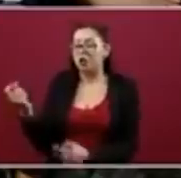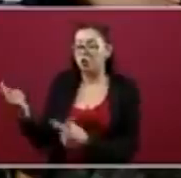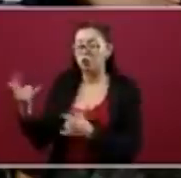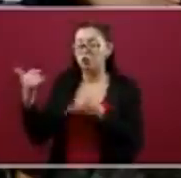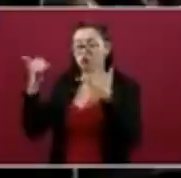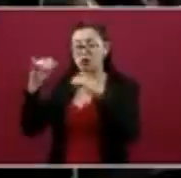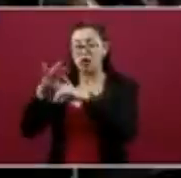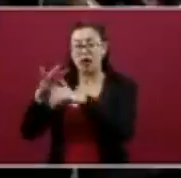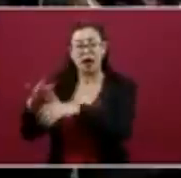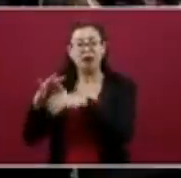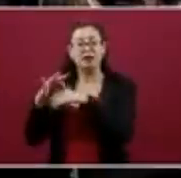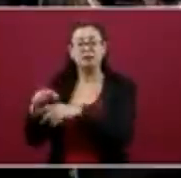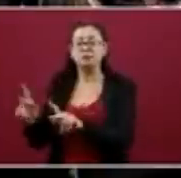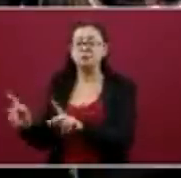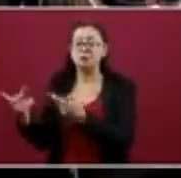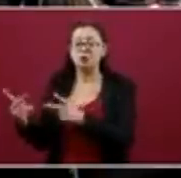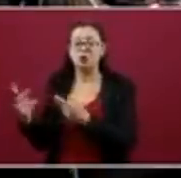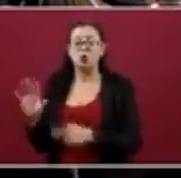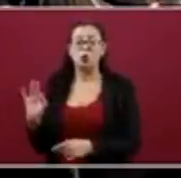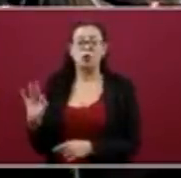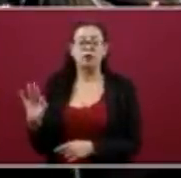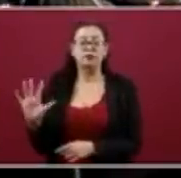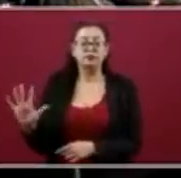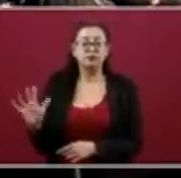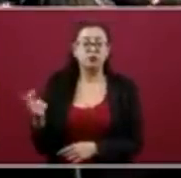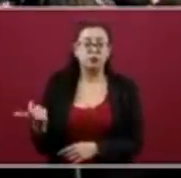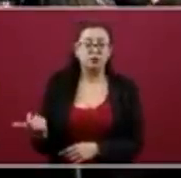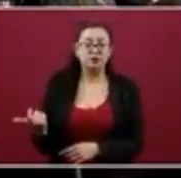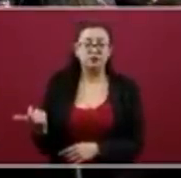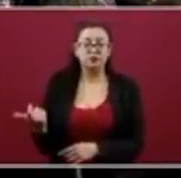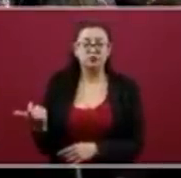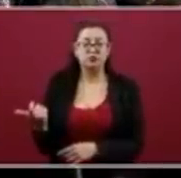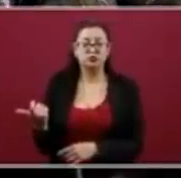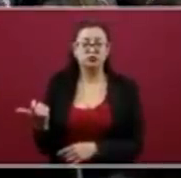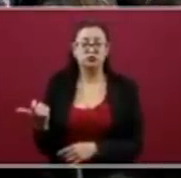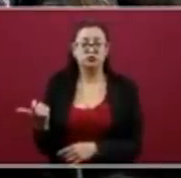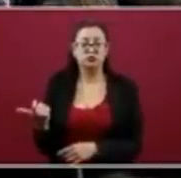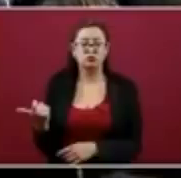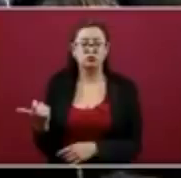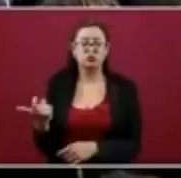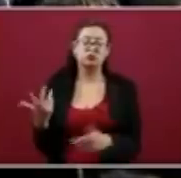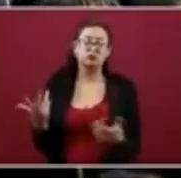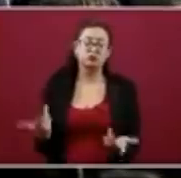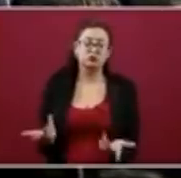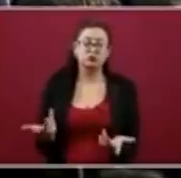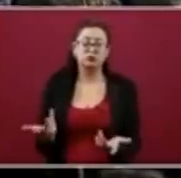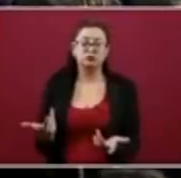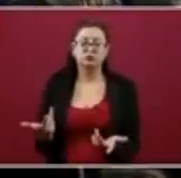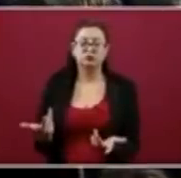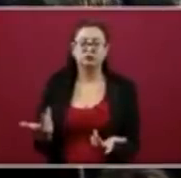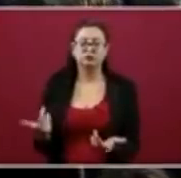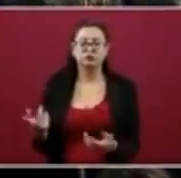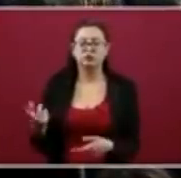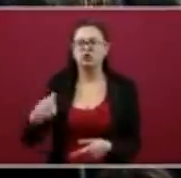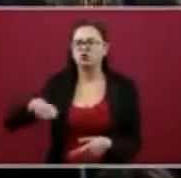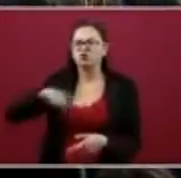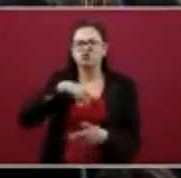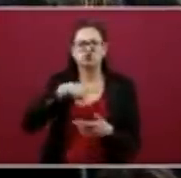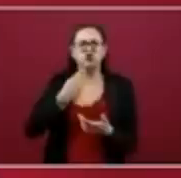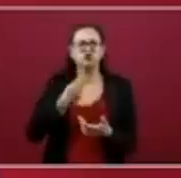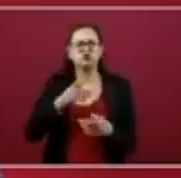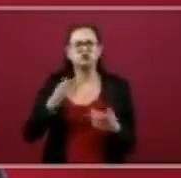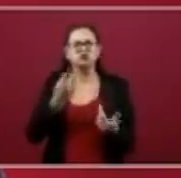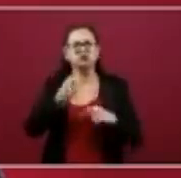están vendiendo su producto en 45 pesos. La leche, los consumidores la obtenemos en 19, 20,